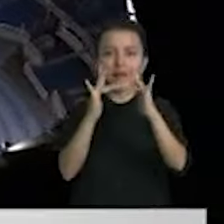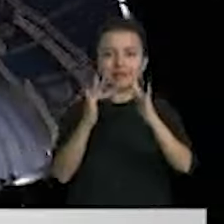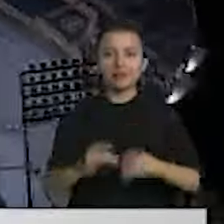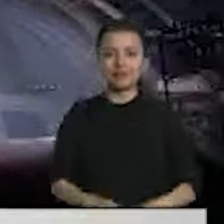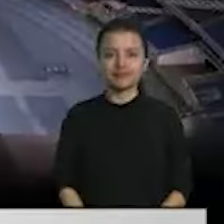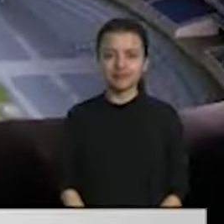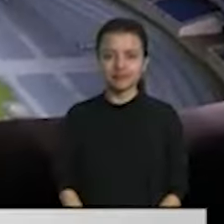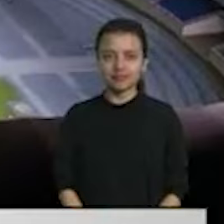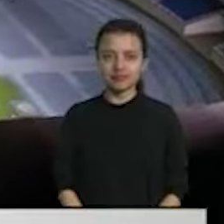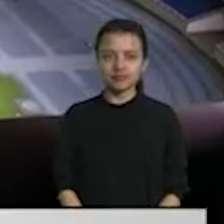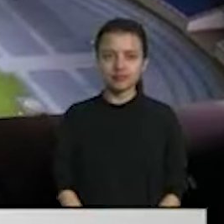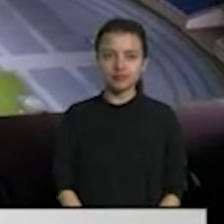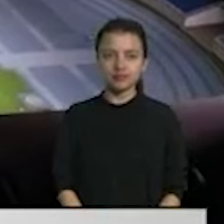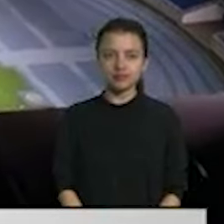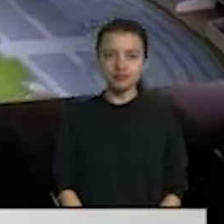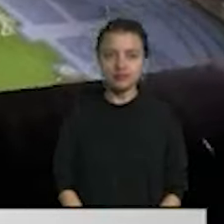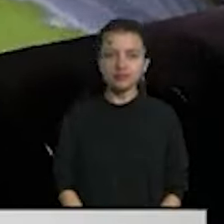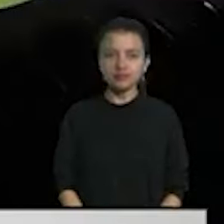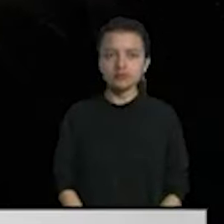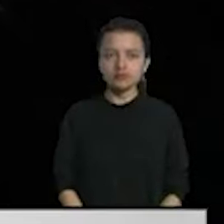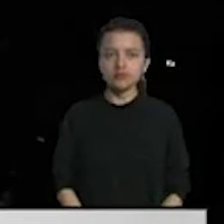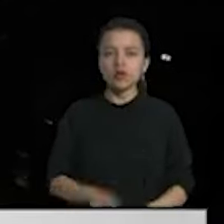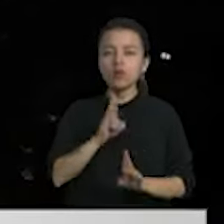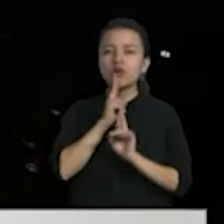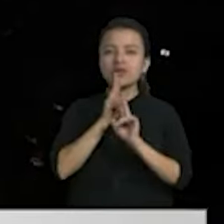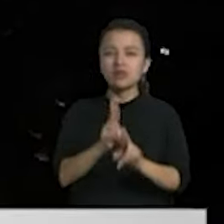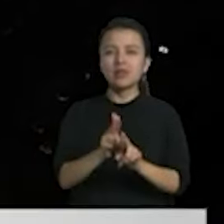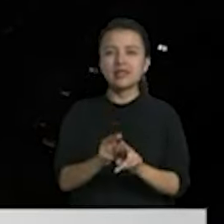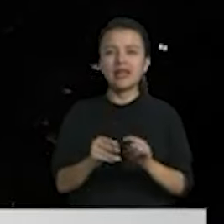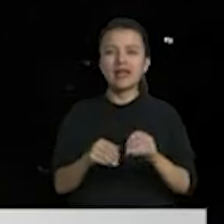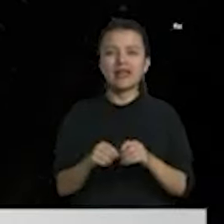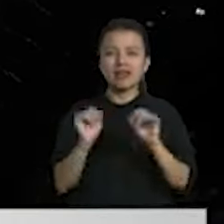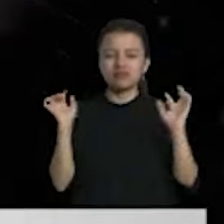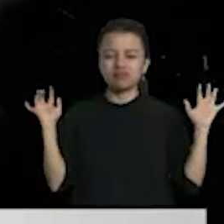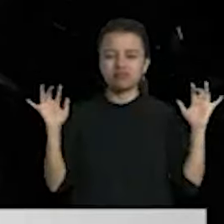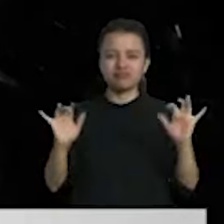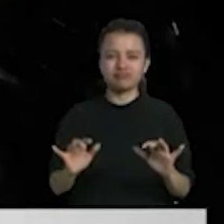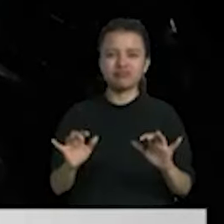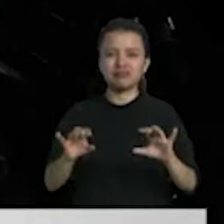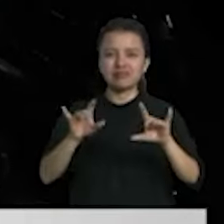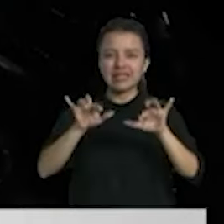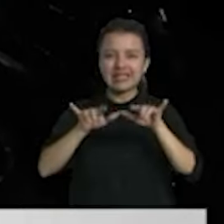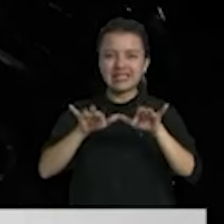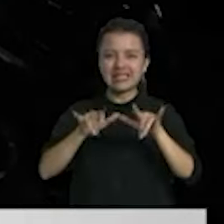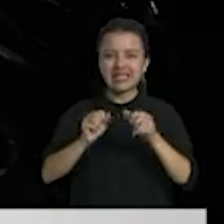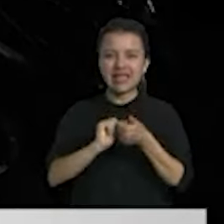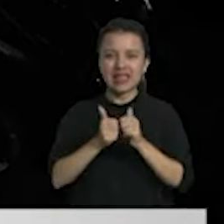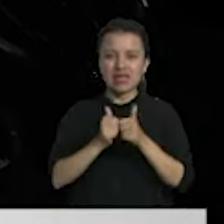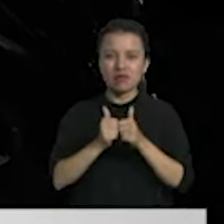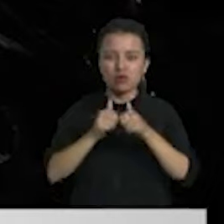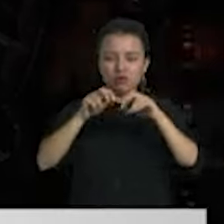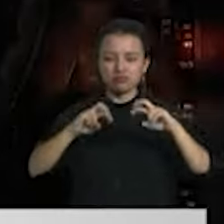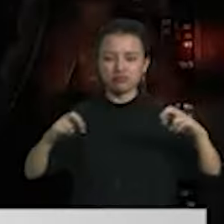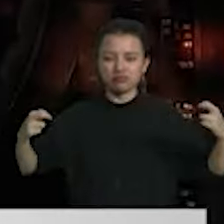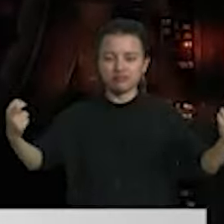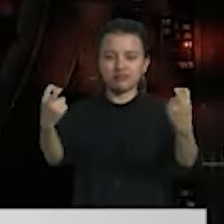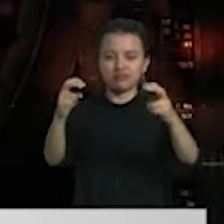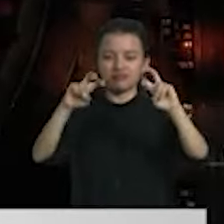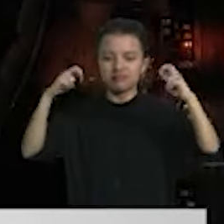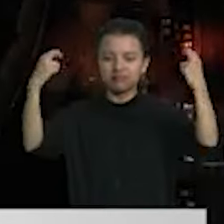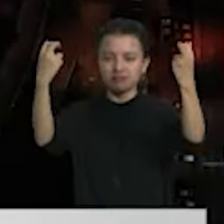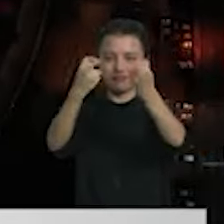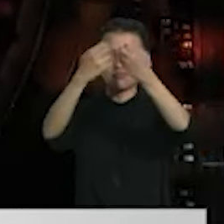Como respuesta a la solicitud de miles de caleños, en las últimas horas la Secretaría del Deporte y la Recreación de Santiago de Cali